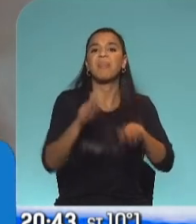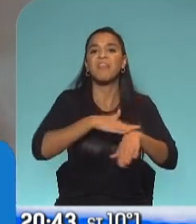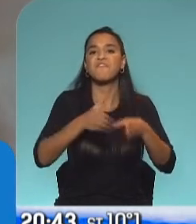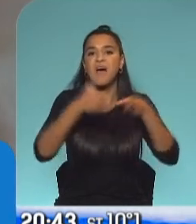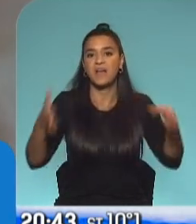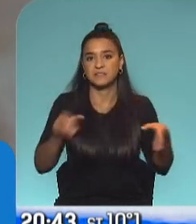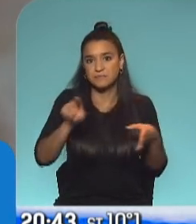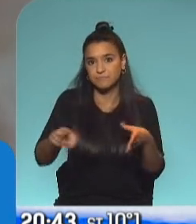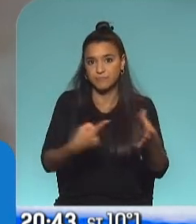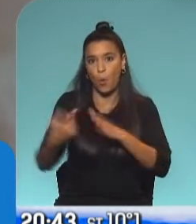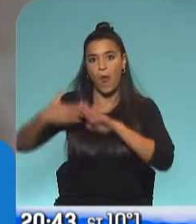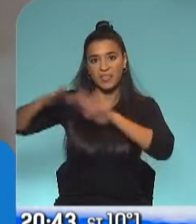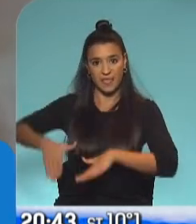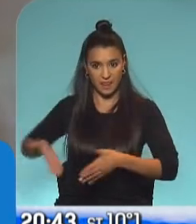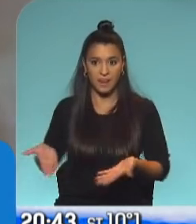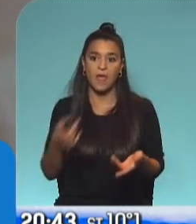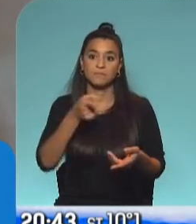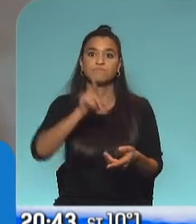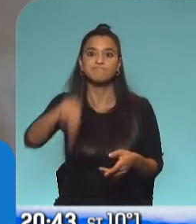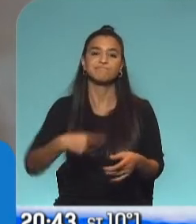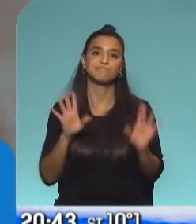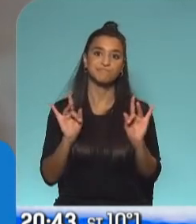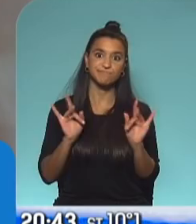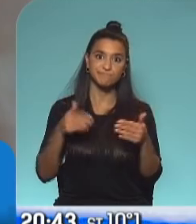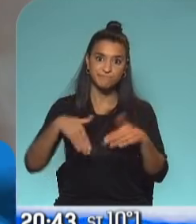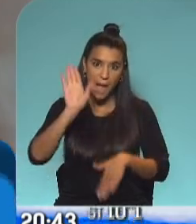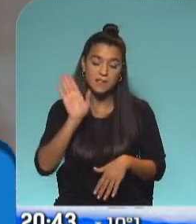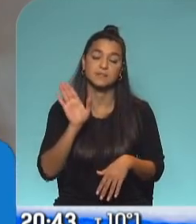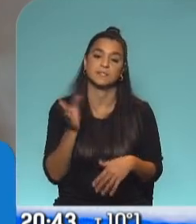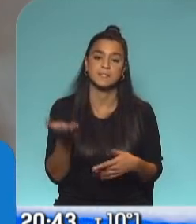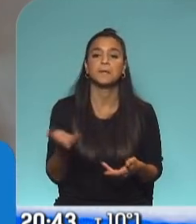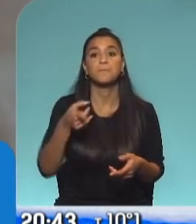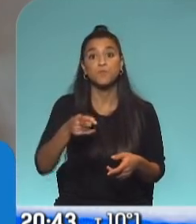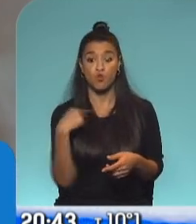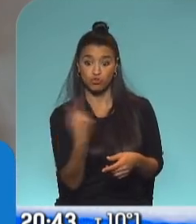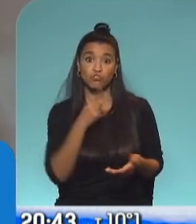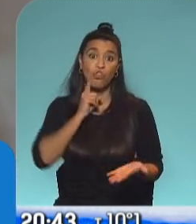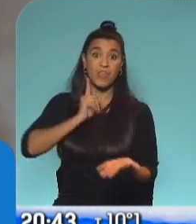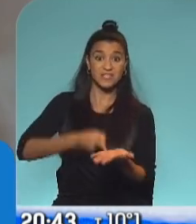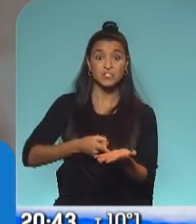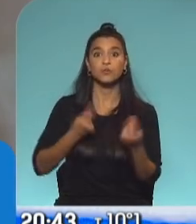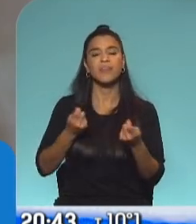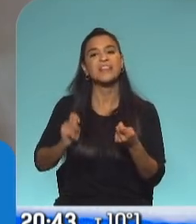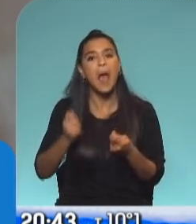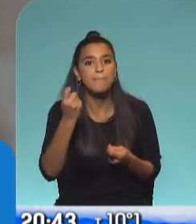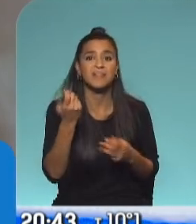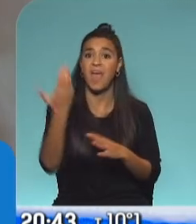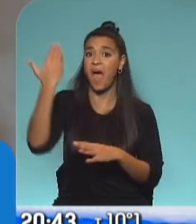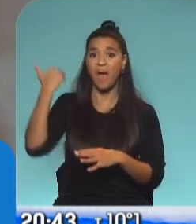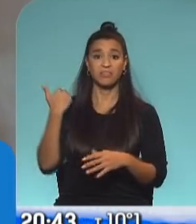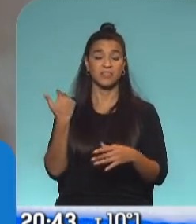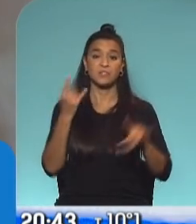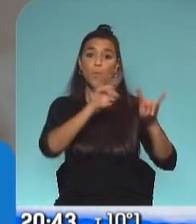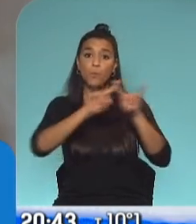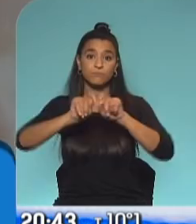cuarentena. Esto obviamente complejiza, pero frente a esto hemos decidido que muchos de nuestros trámites que antes no se podían hacer por la